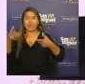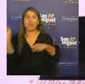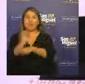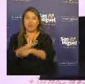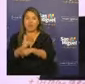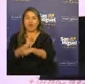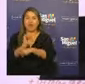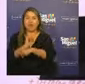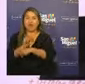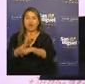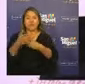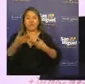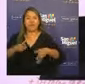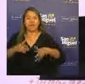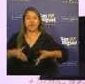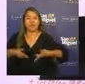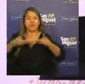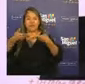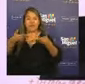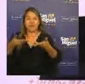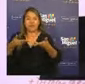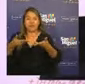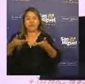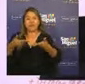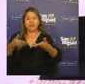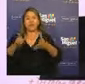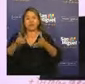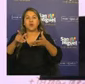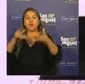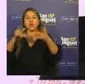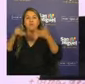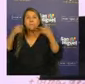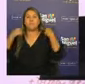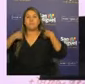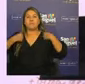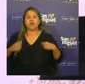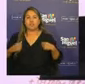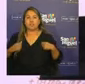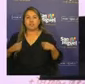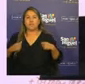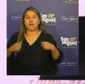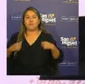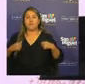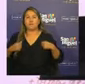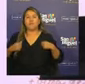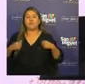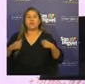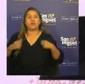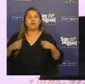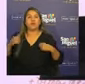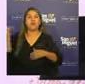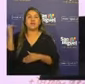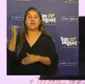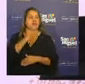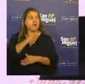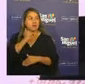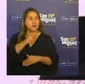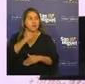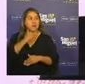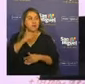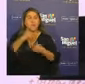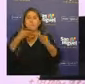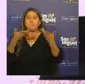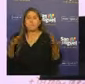blindados, le acabamos de entregar unas mochilas de irrupción rápida a todas las VICRIM de la región metropolitana, incluida esta. ¿Para